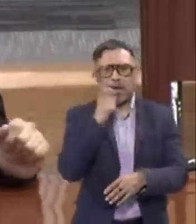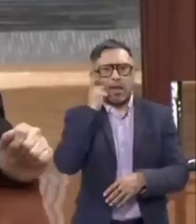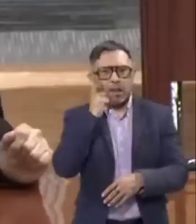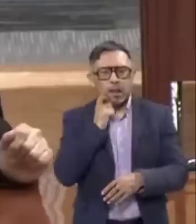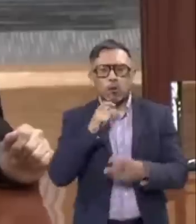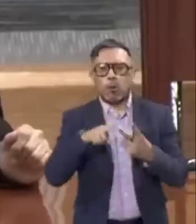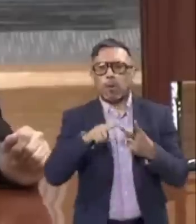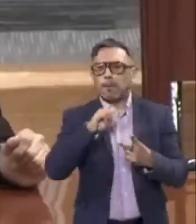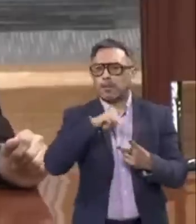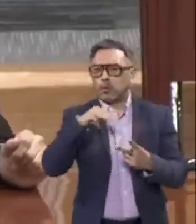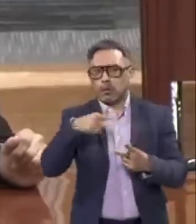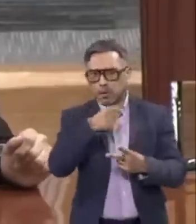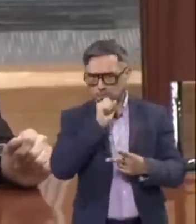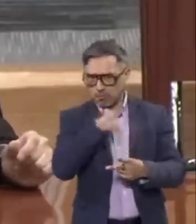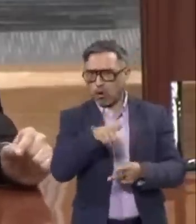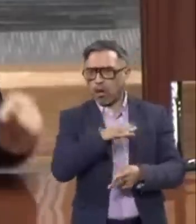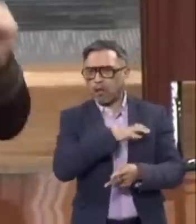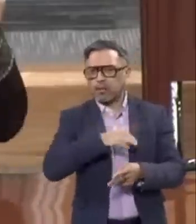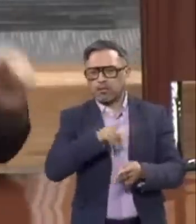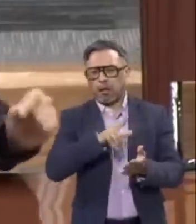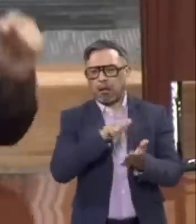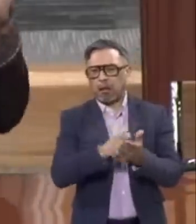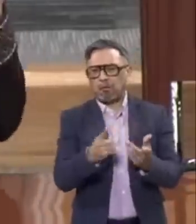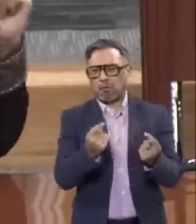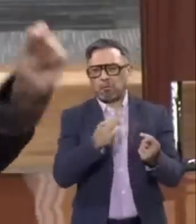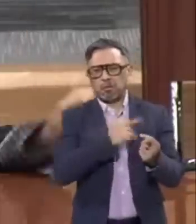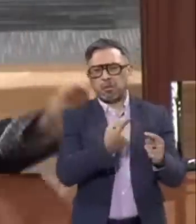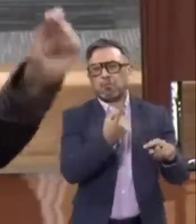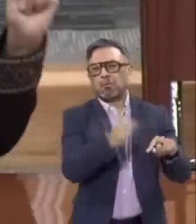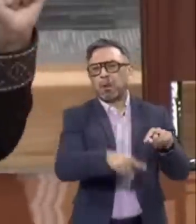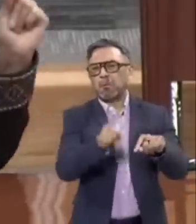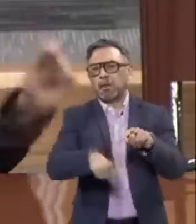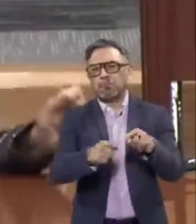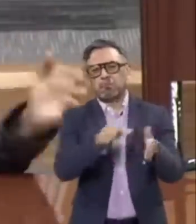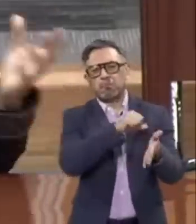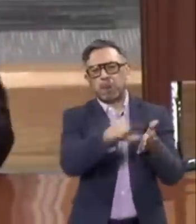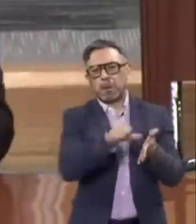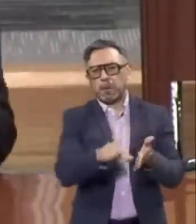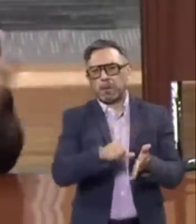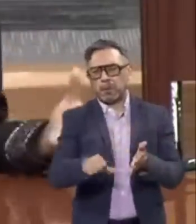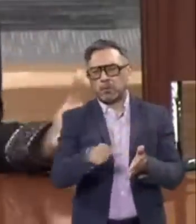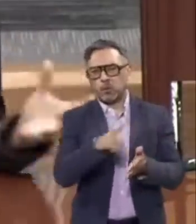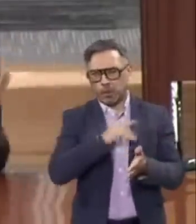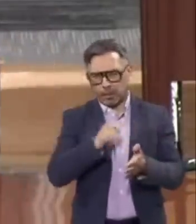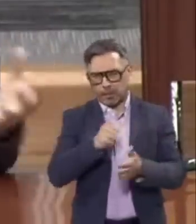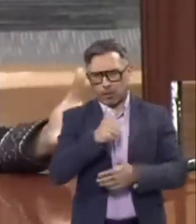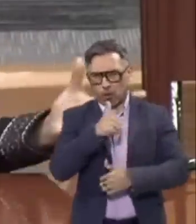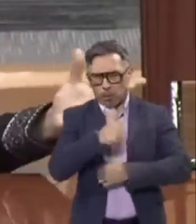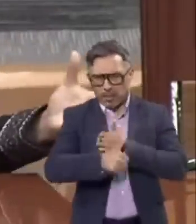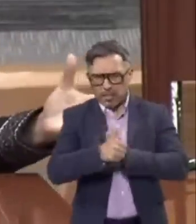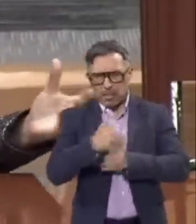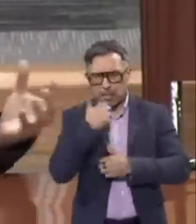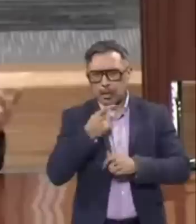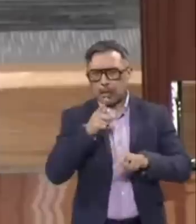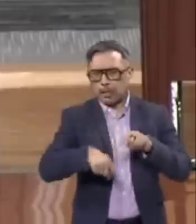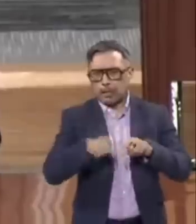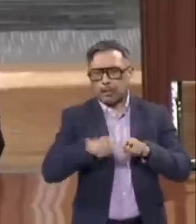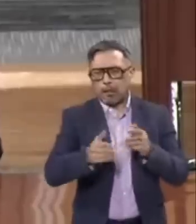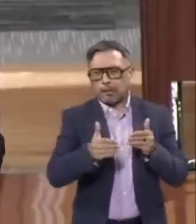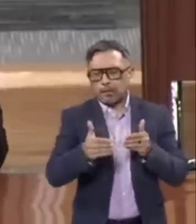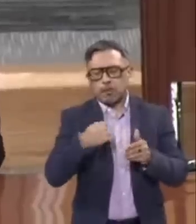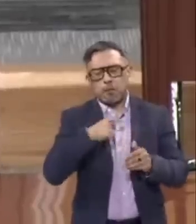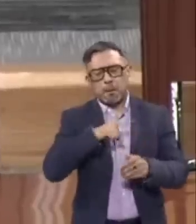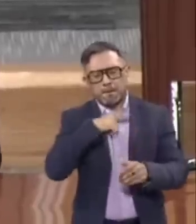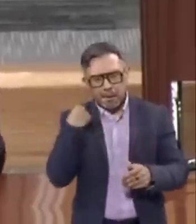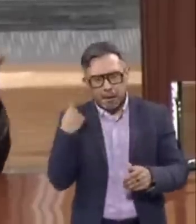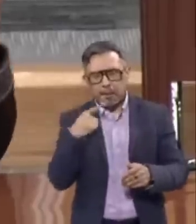las candidaturas de manera ilegal. Todo para retrasar la competencia e intentar que perdiéramos. Pero